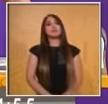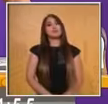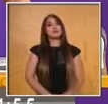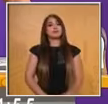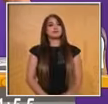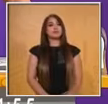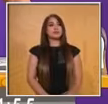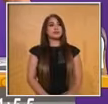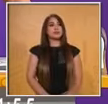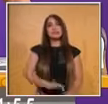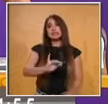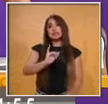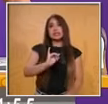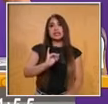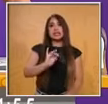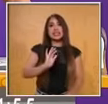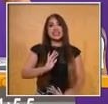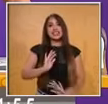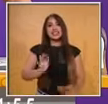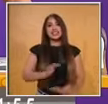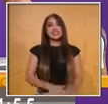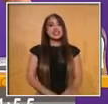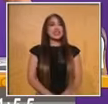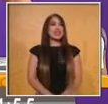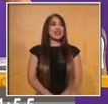Ya funcionó. Me apagaron el clima.